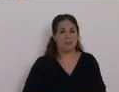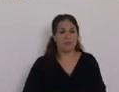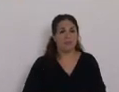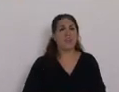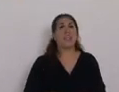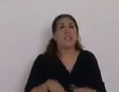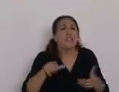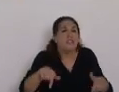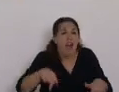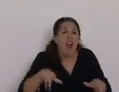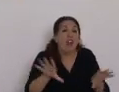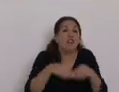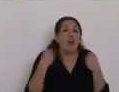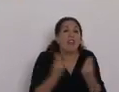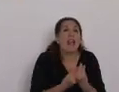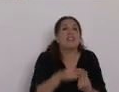50% de pobre.